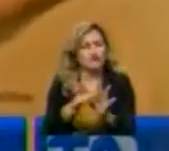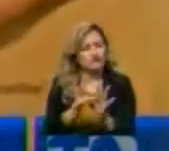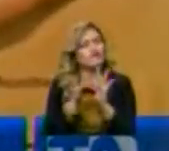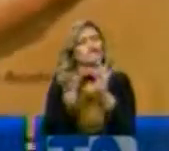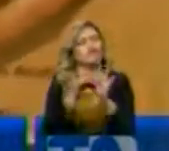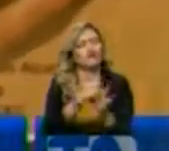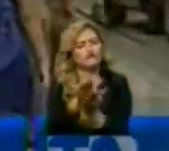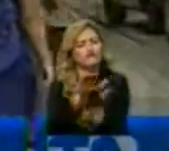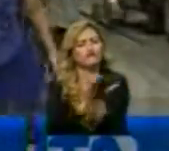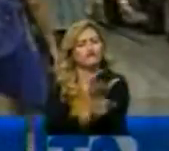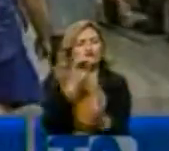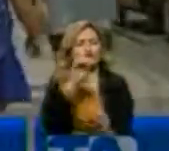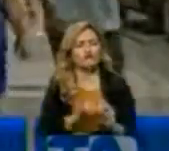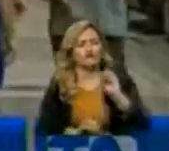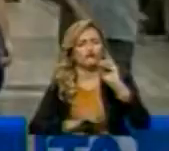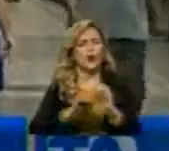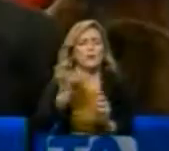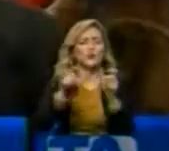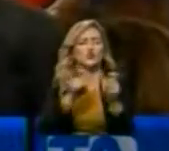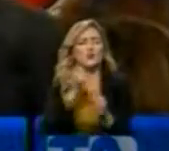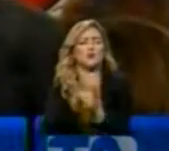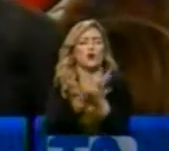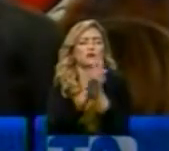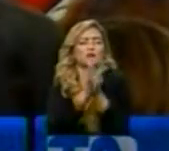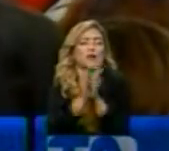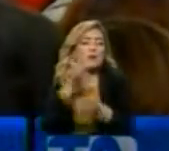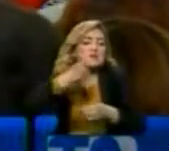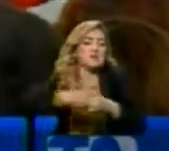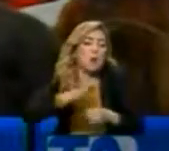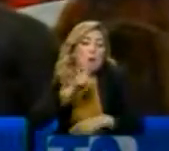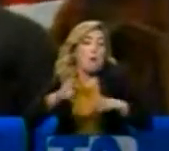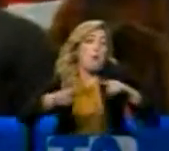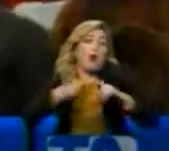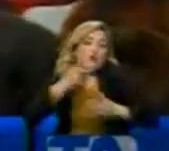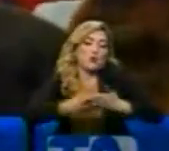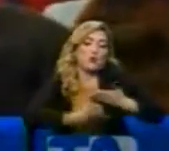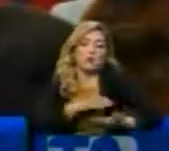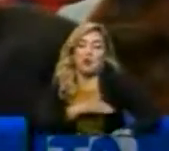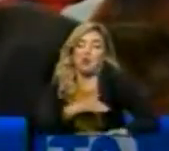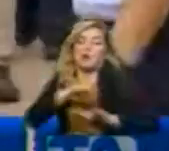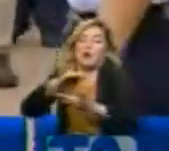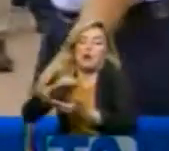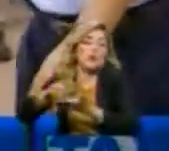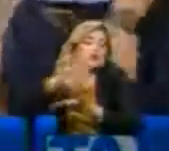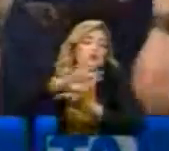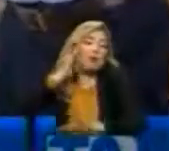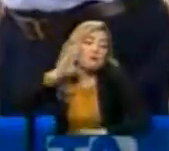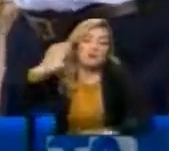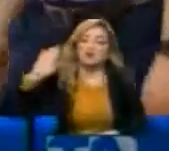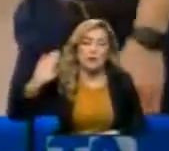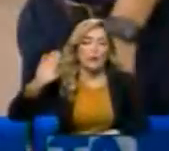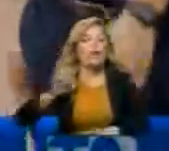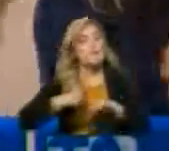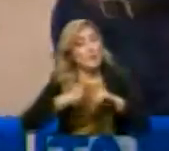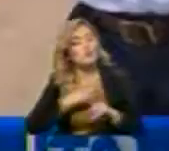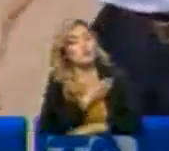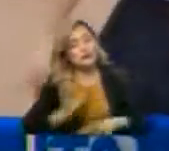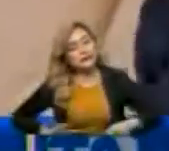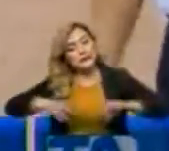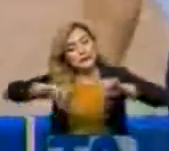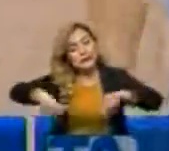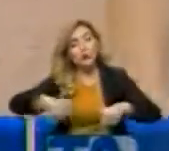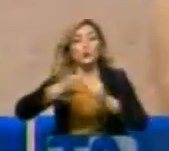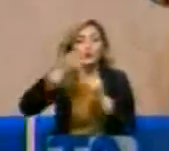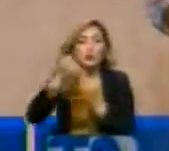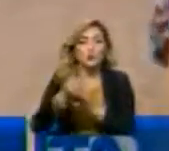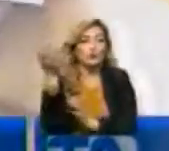elaboración del proyecto a los desempleados. No especificó cuándo este documento llegará a la Asamblea. El presidente Lenín Moreno realizó estas